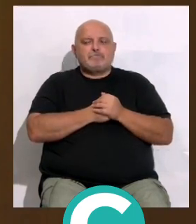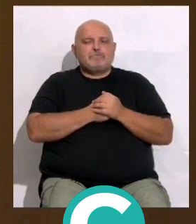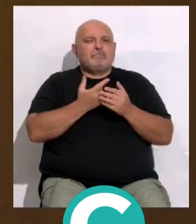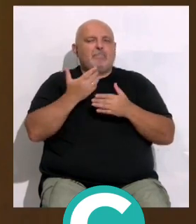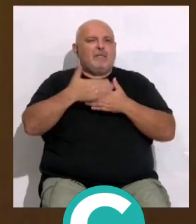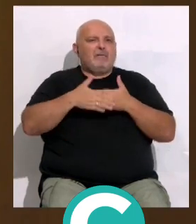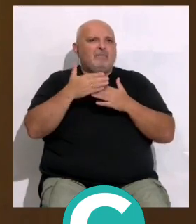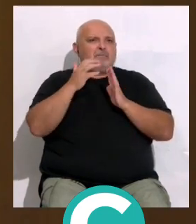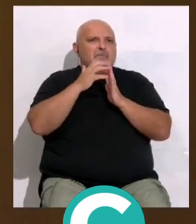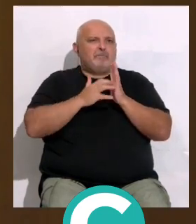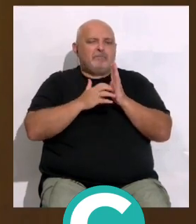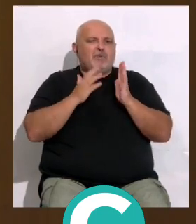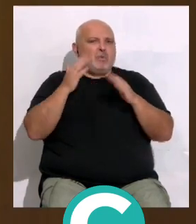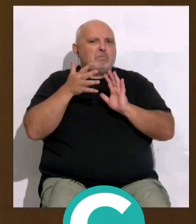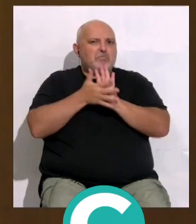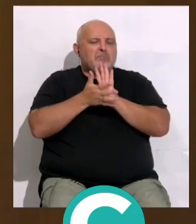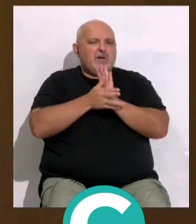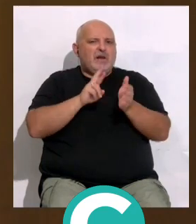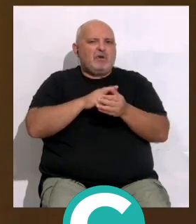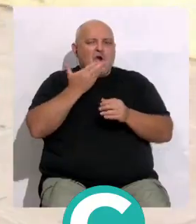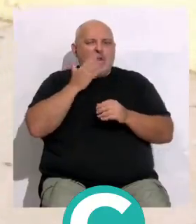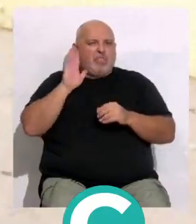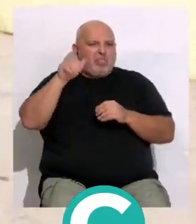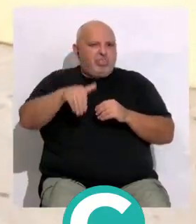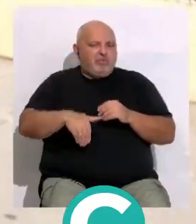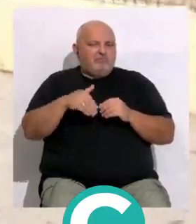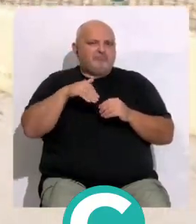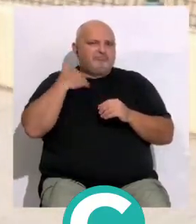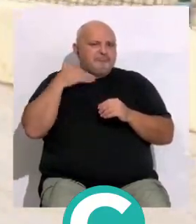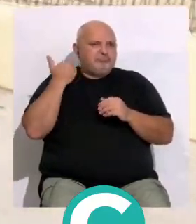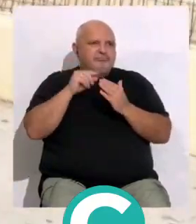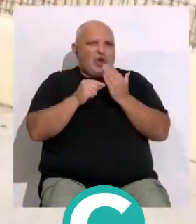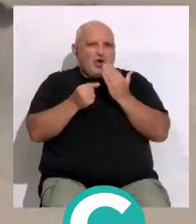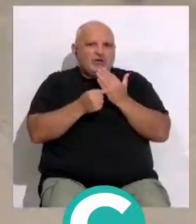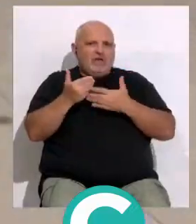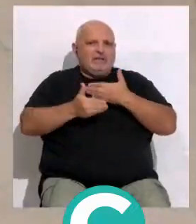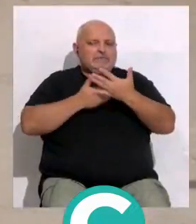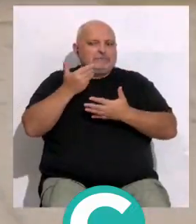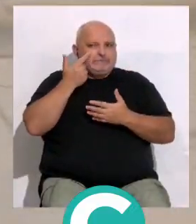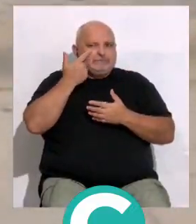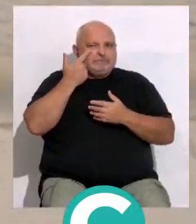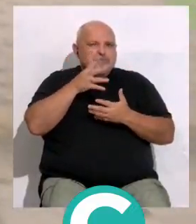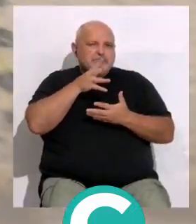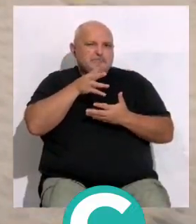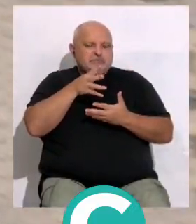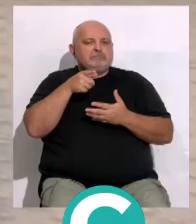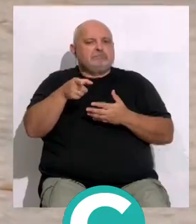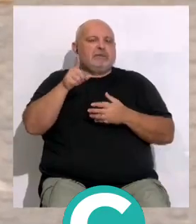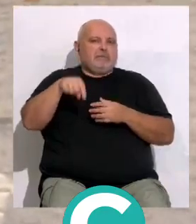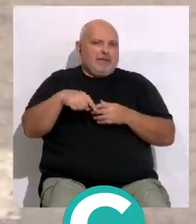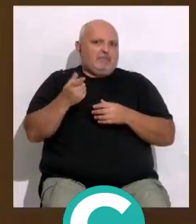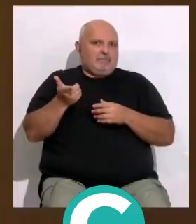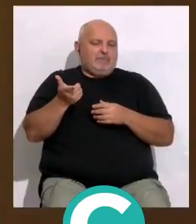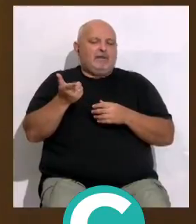una disminución inexplicable del rendimiento escolar. Todas estas cosas nos pueden hacer pensar que algo está pasando.